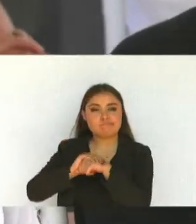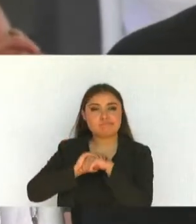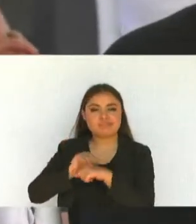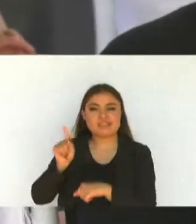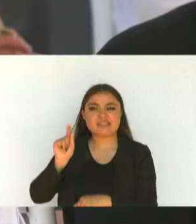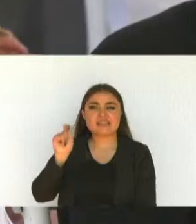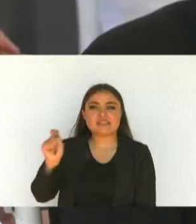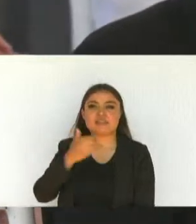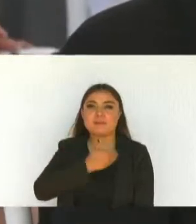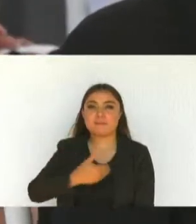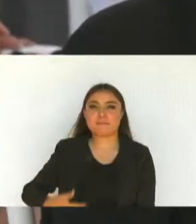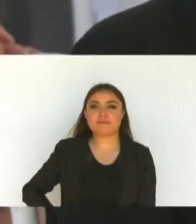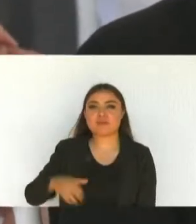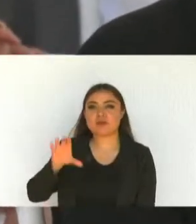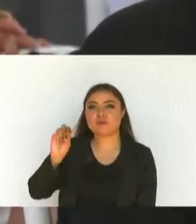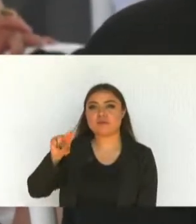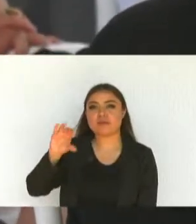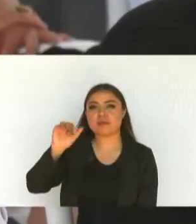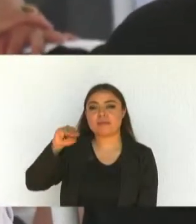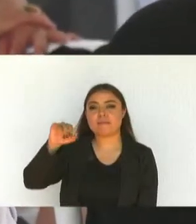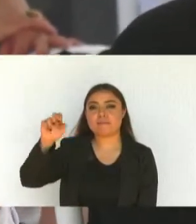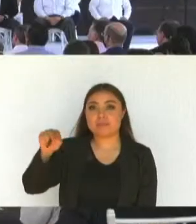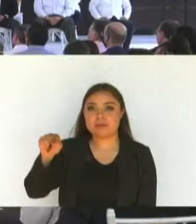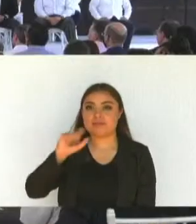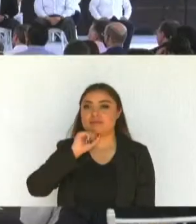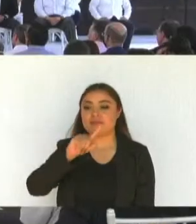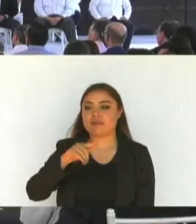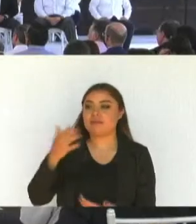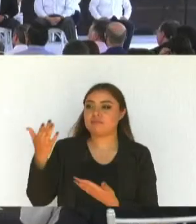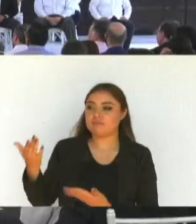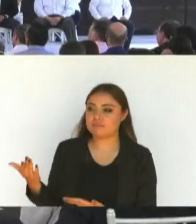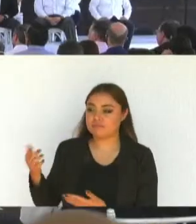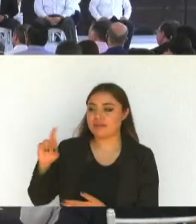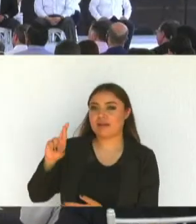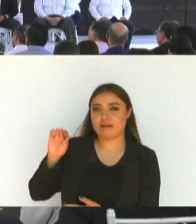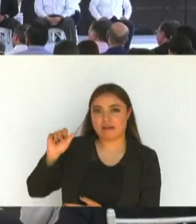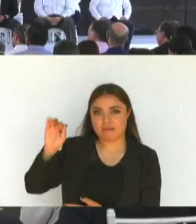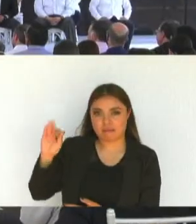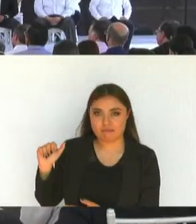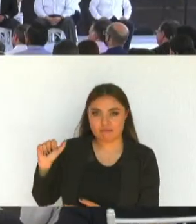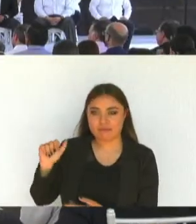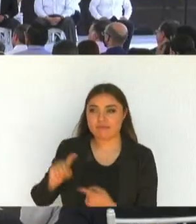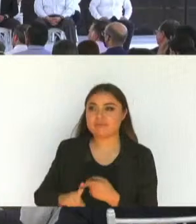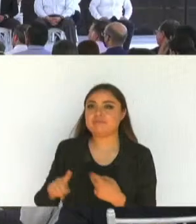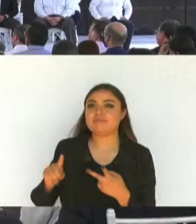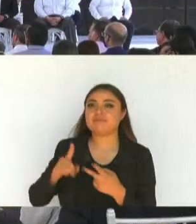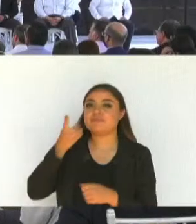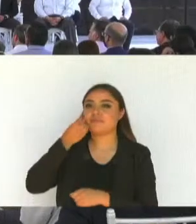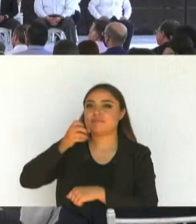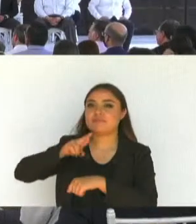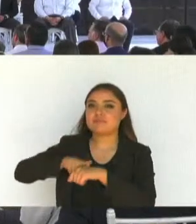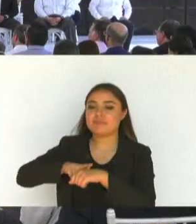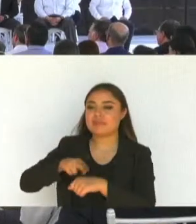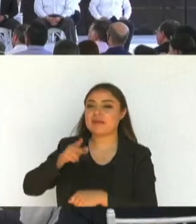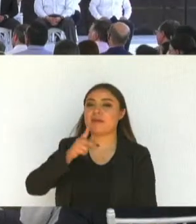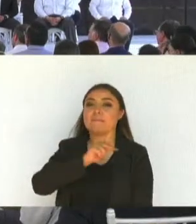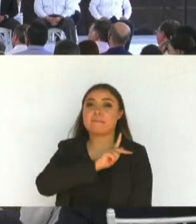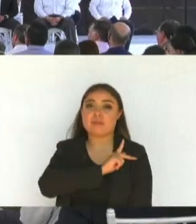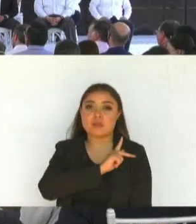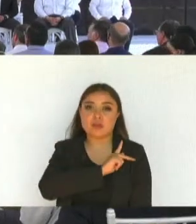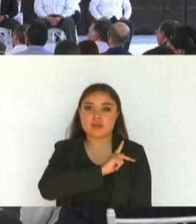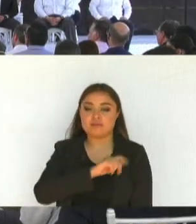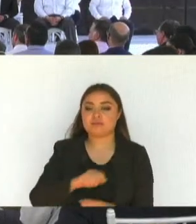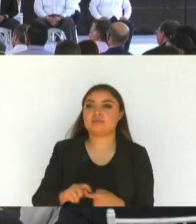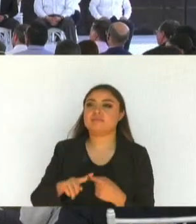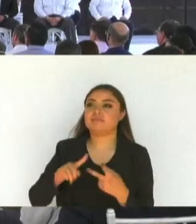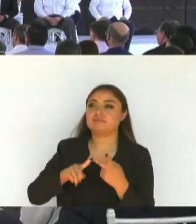presidente de Concamín, y también de mis colegas Rafa Rebollar, director general de Industrias Peñoles, y Fernando